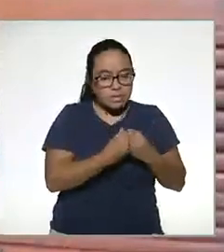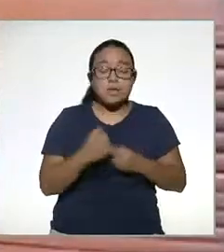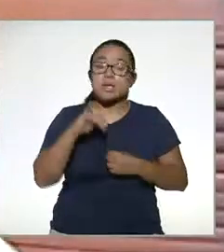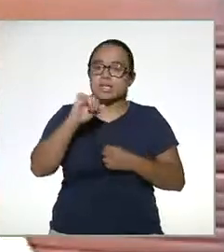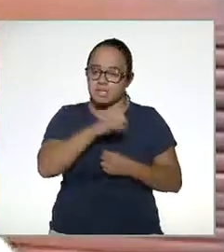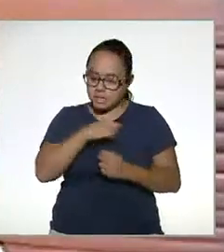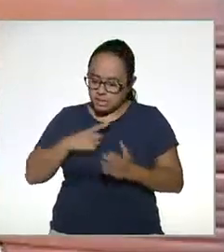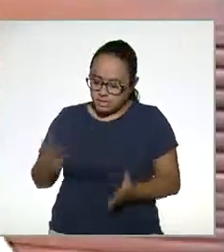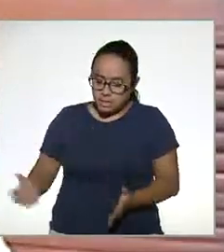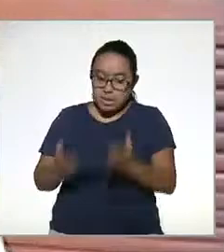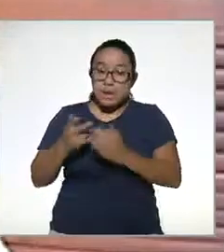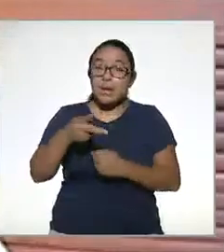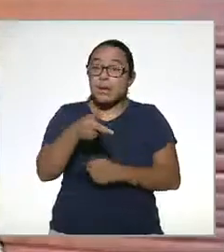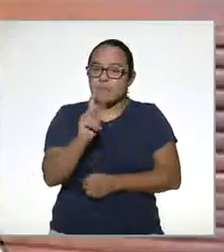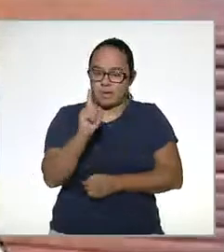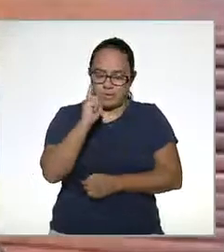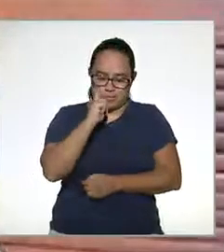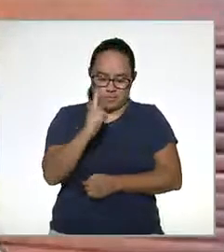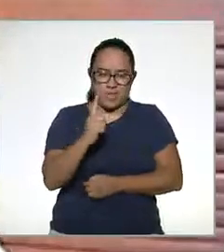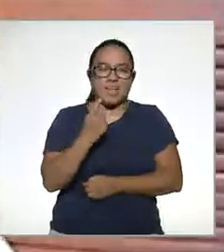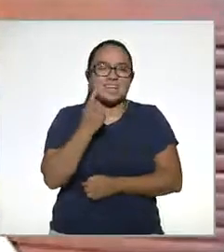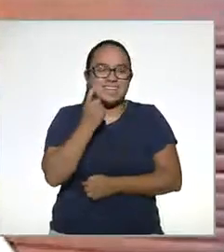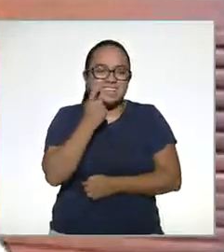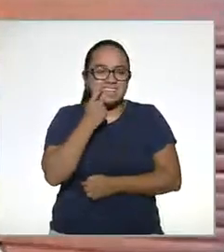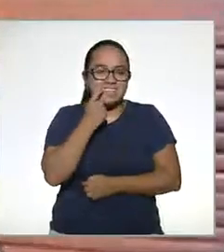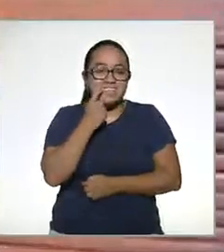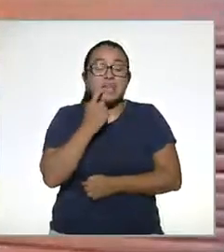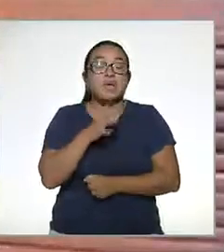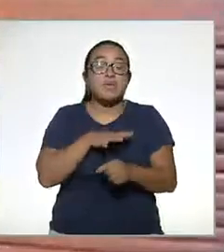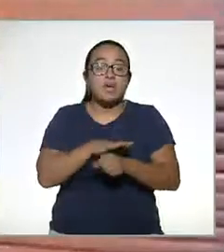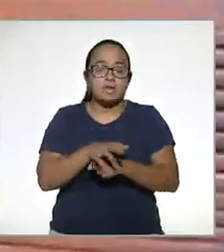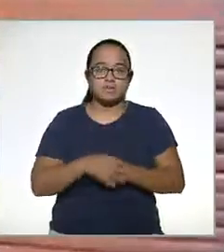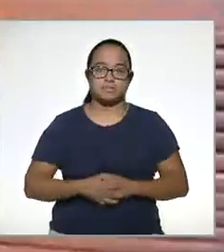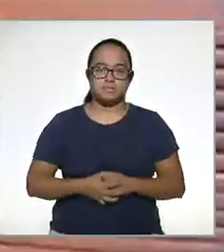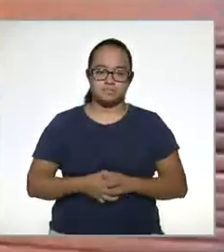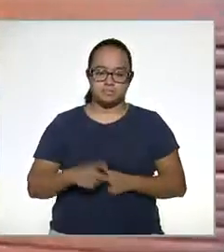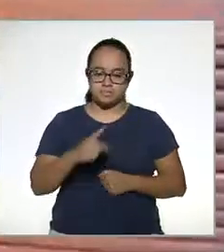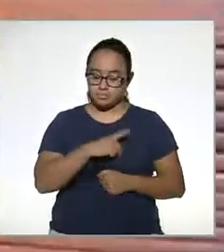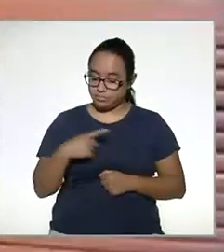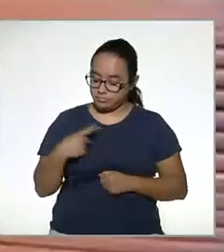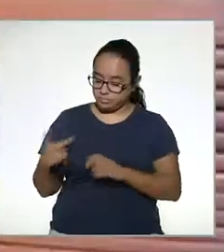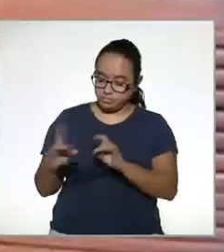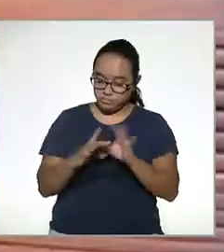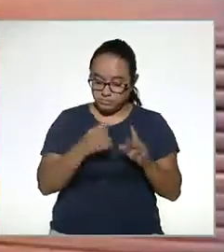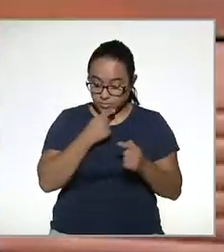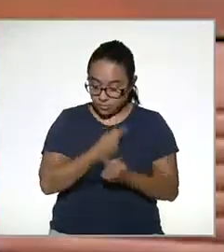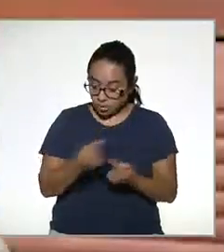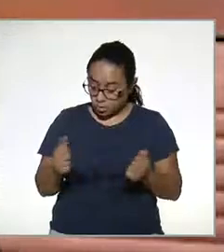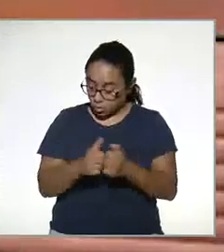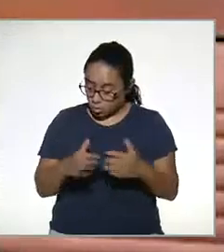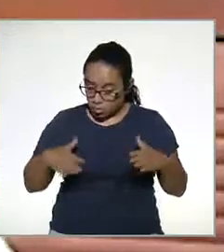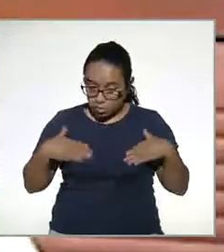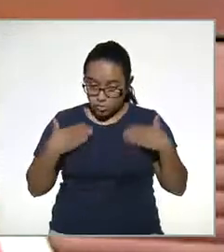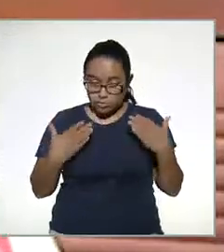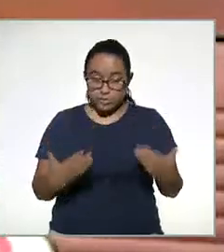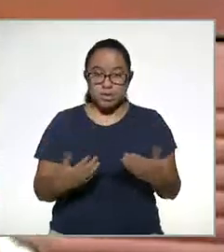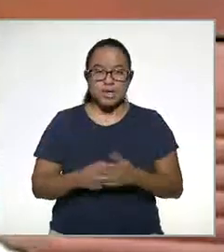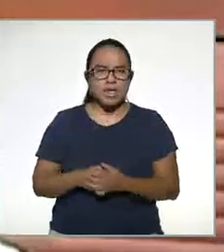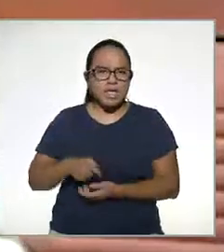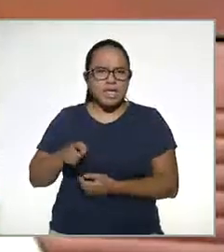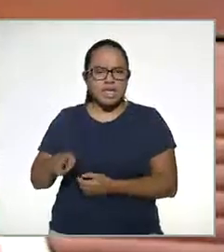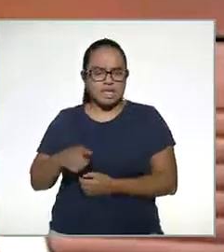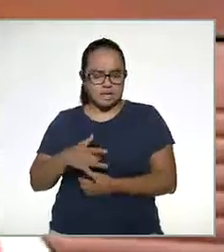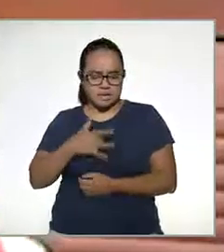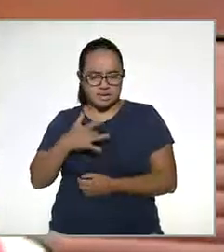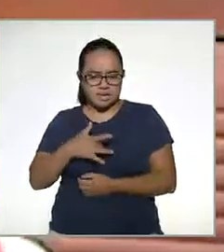Pero aquí va el truco. El truco sería generar situaciones para los niños que sean de confianza, que ellos sientan